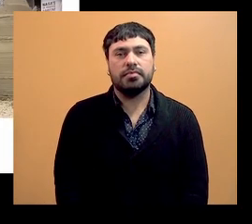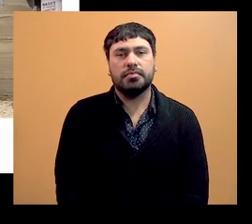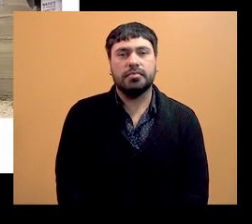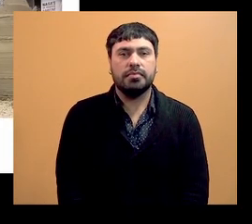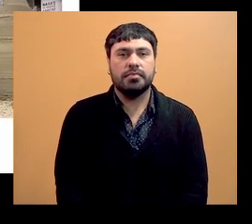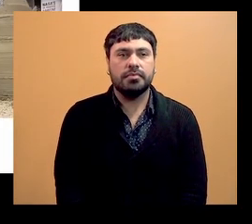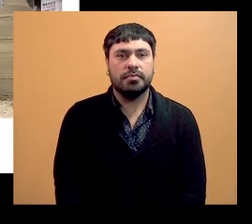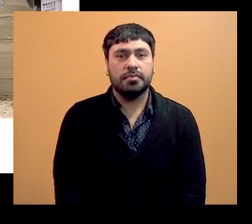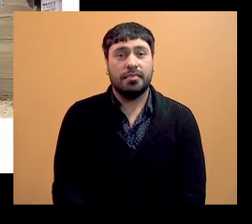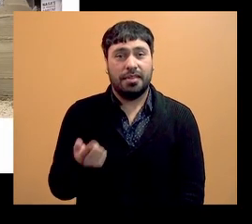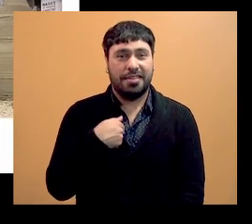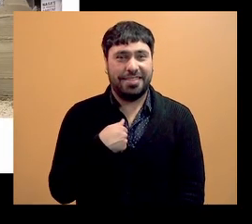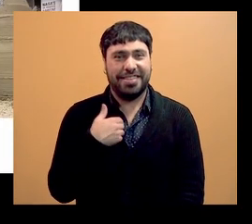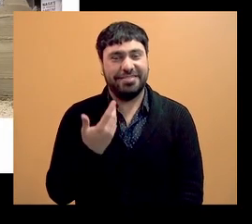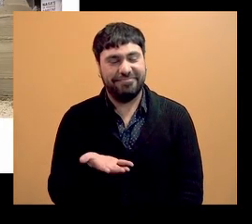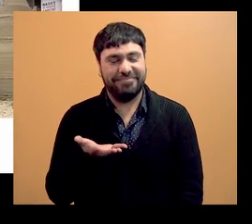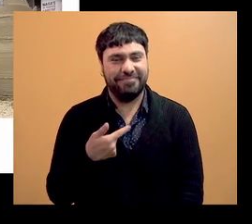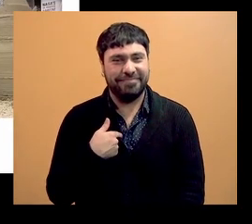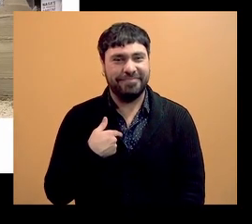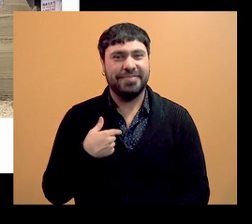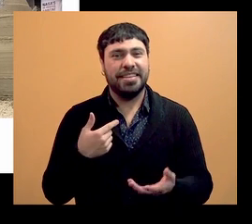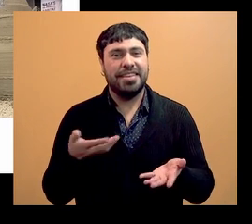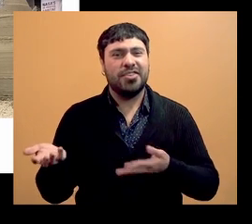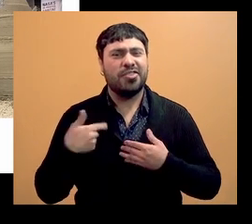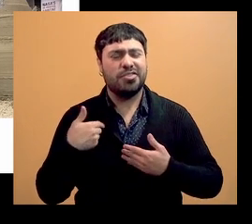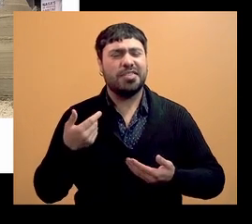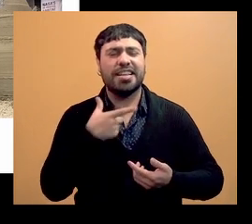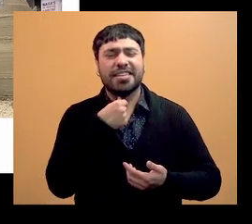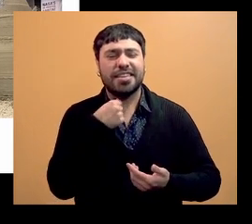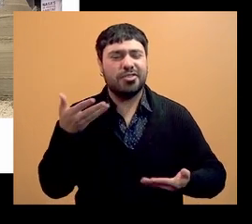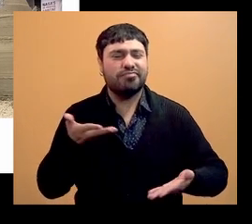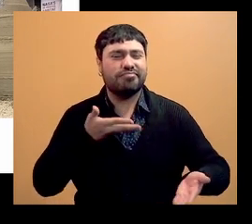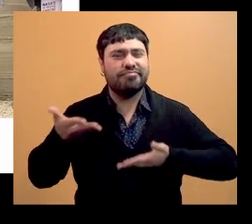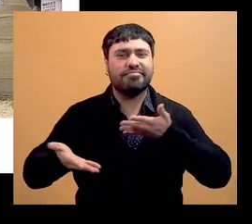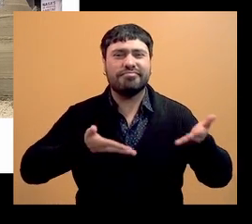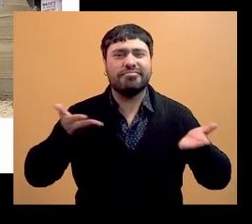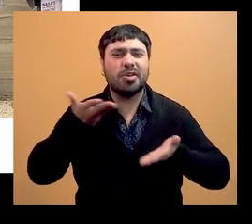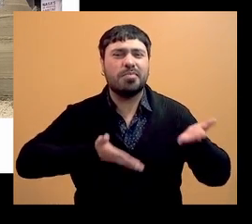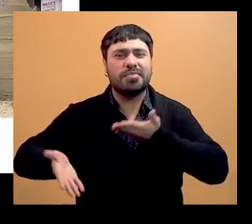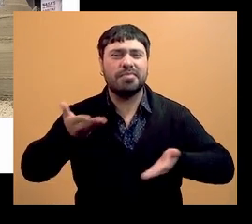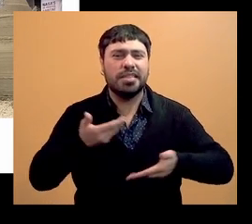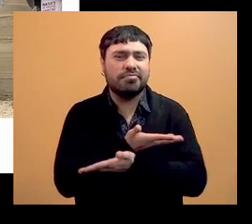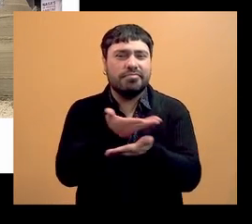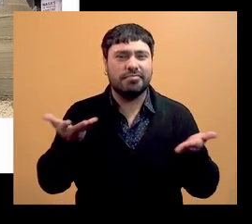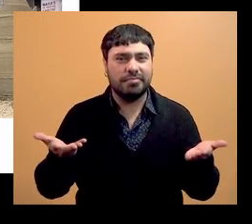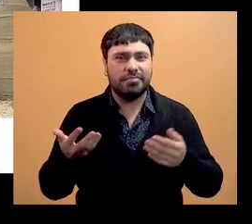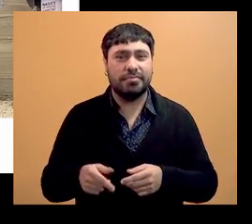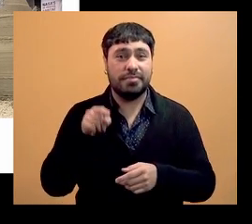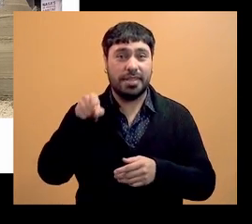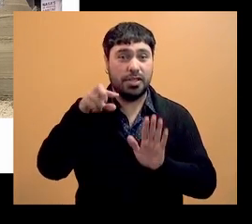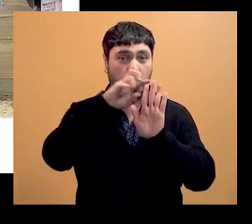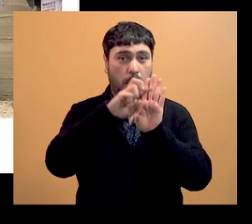Me permití compartir una lámina que generalmente nos presentaban en algunos proyectos en NASA respecto a cuál es